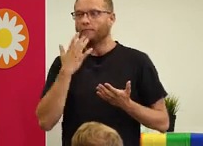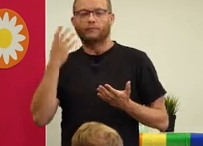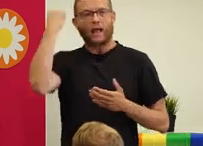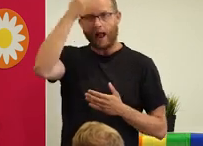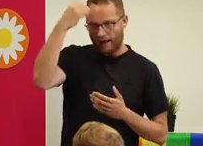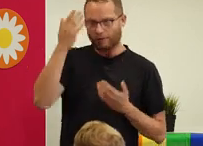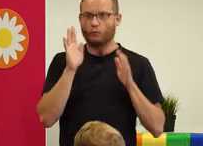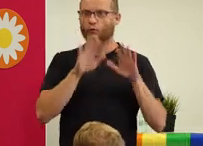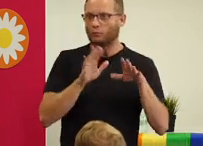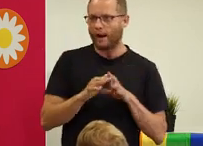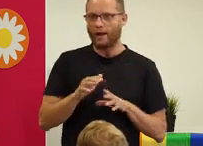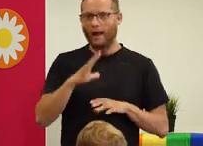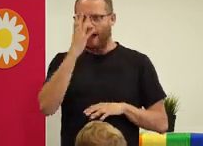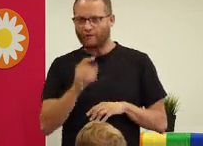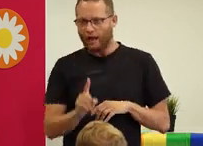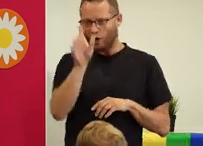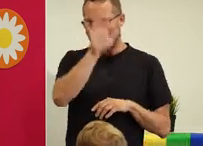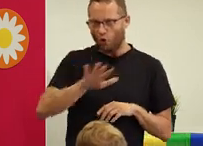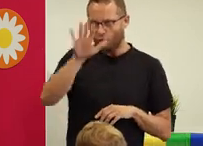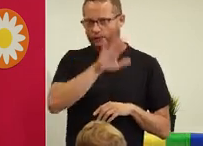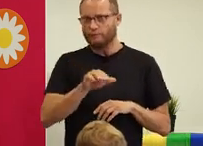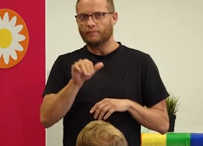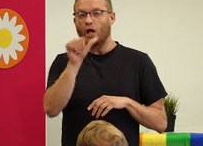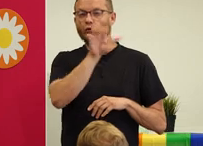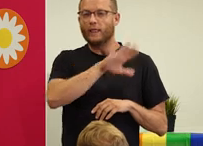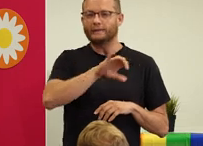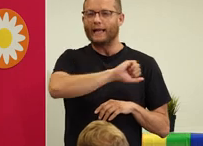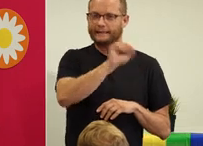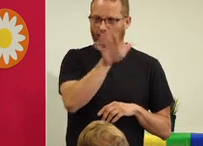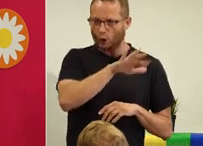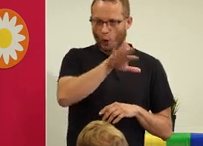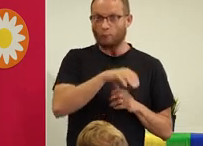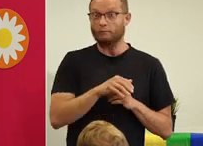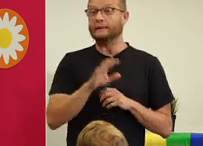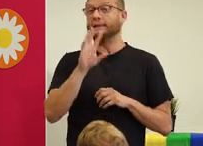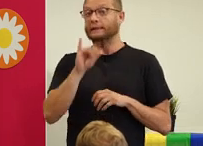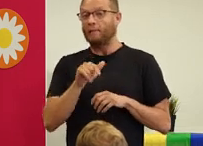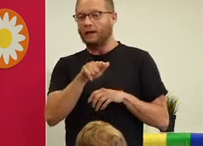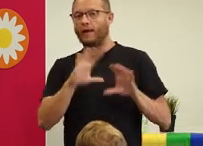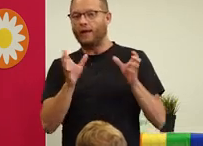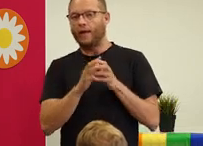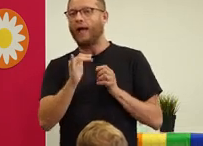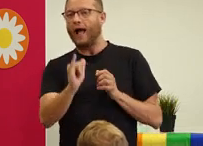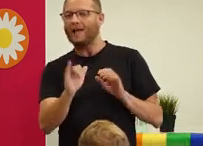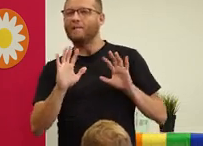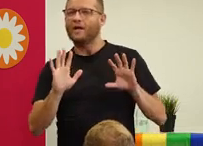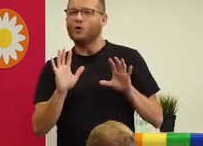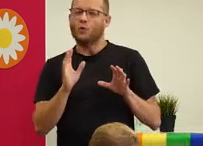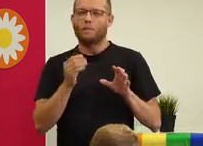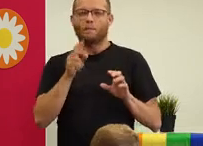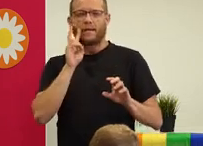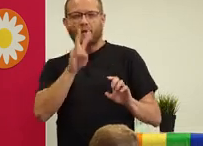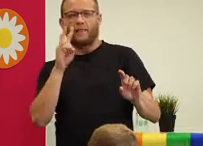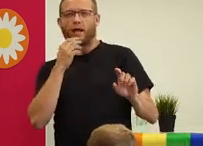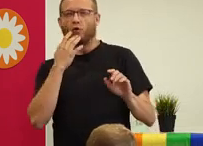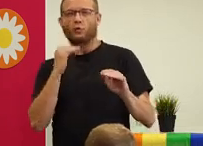las musulmanes, las del norte de África, las del sudeste asiático. Entonces, sí, para ellos existimos, pero desde una mirada